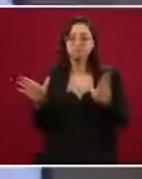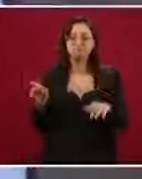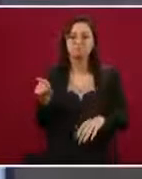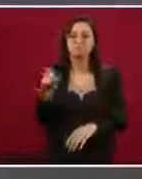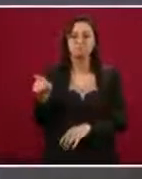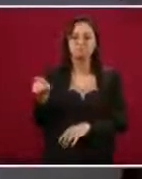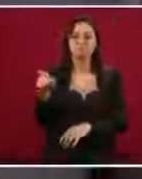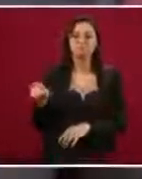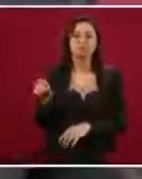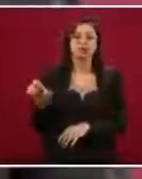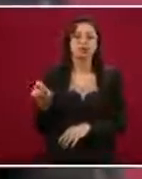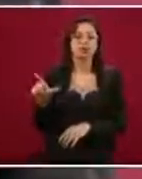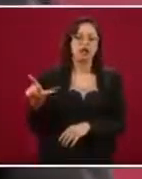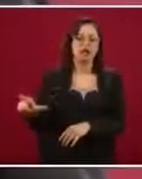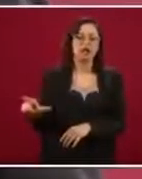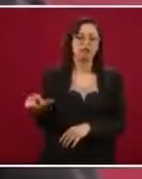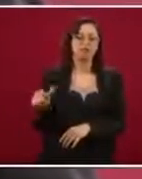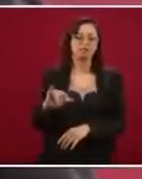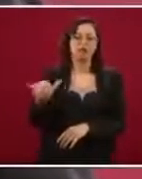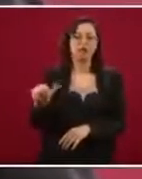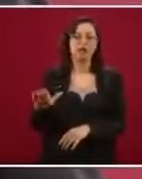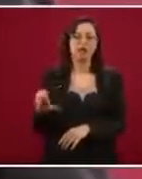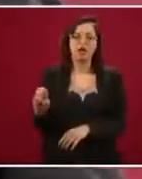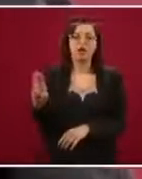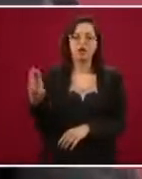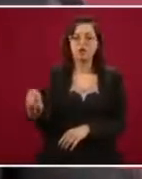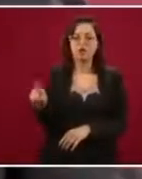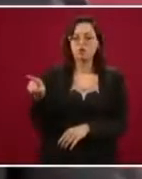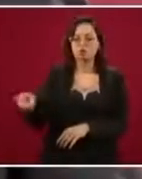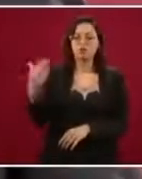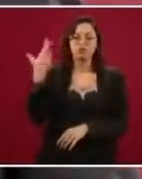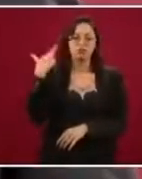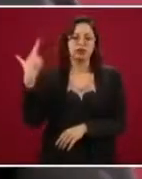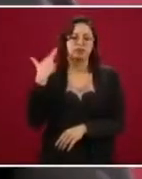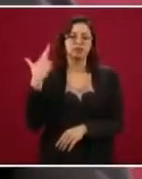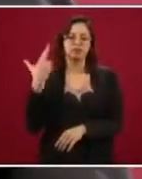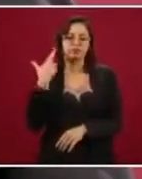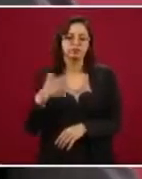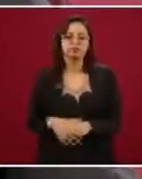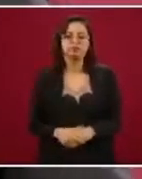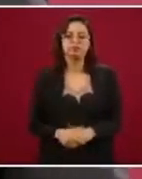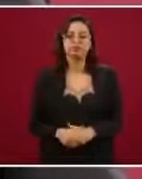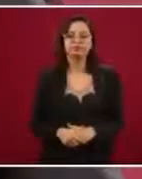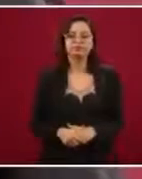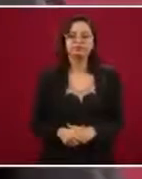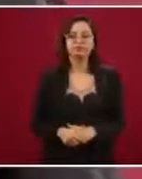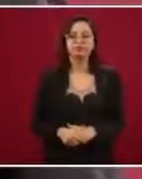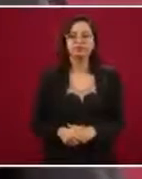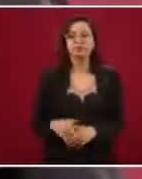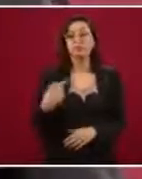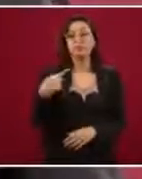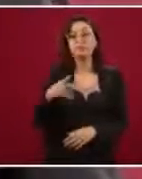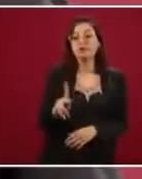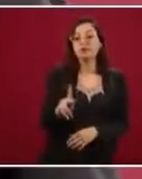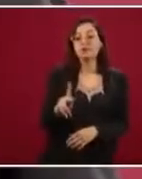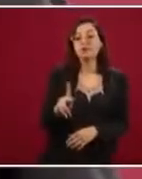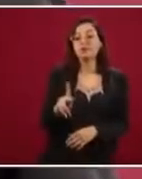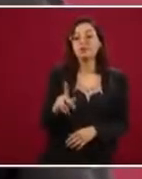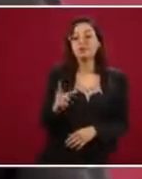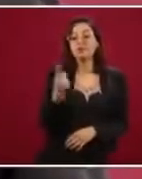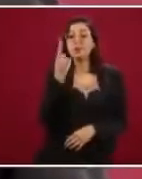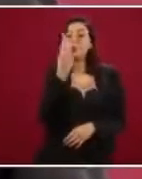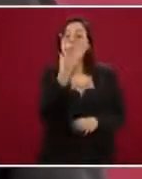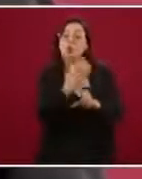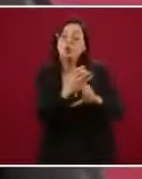era el señor Zabludovsky en su programa de radio, con una característica.